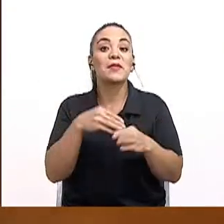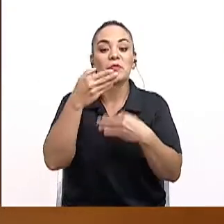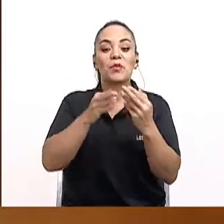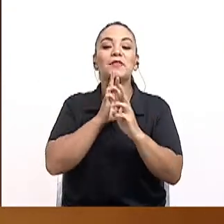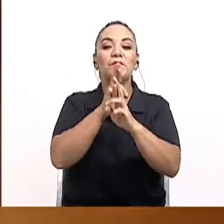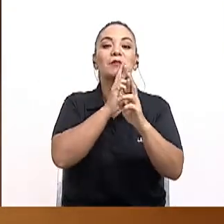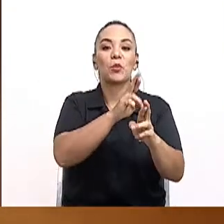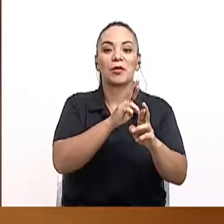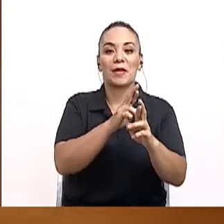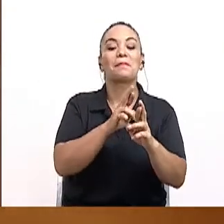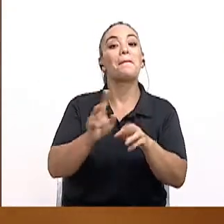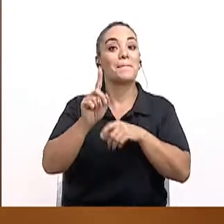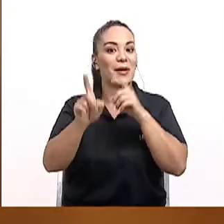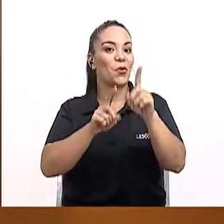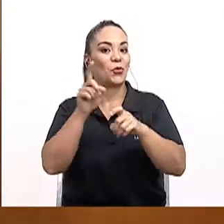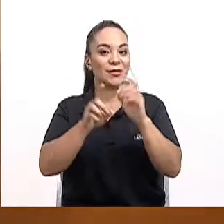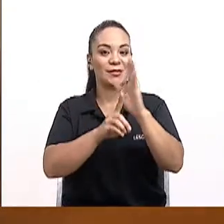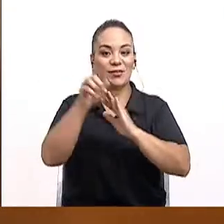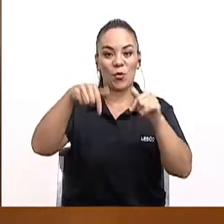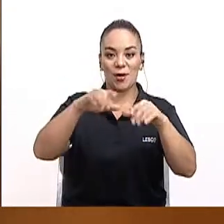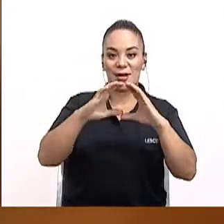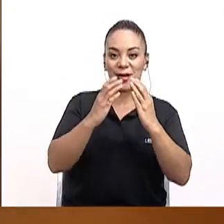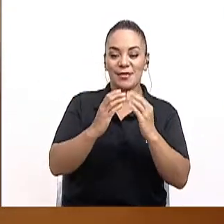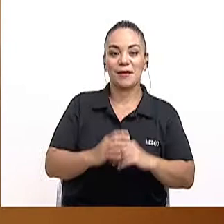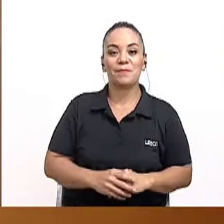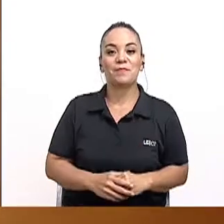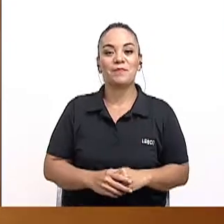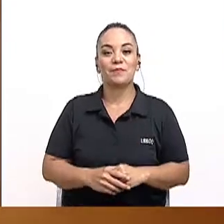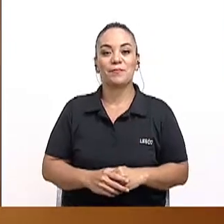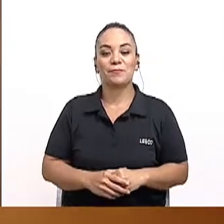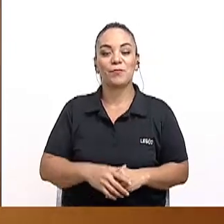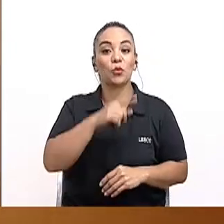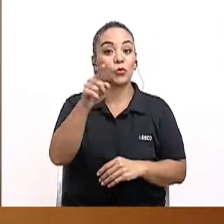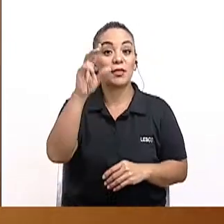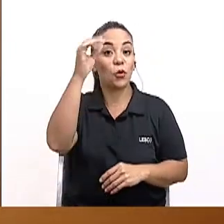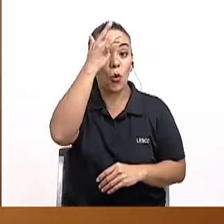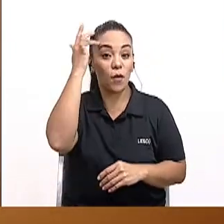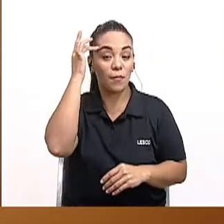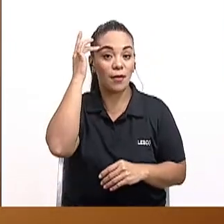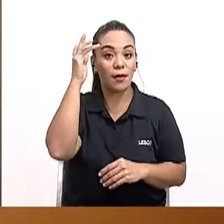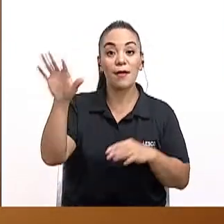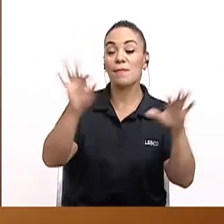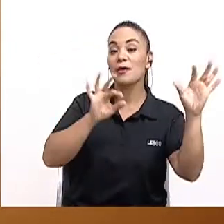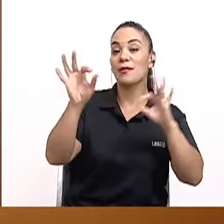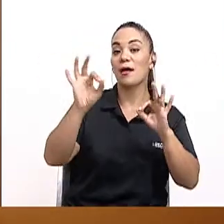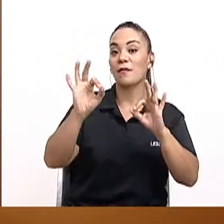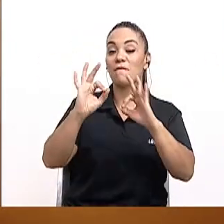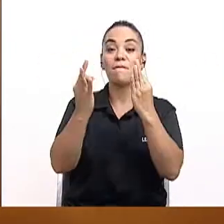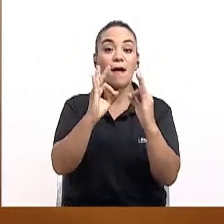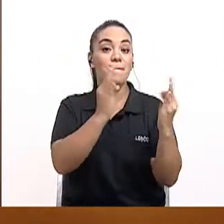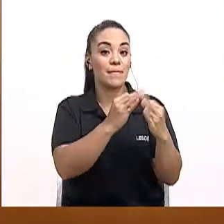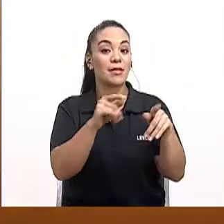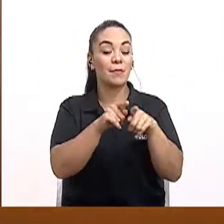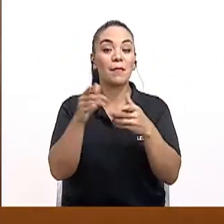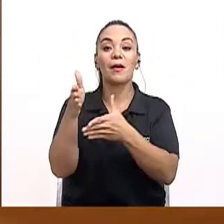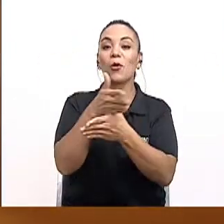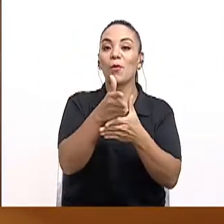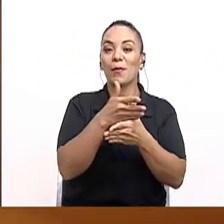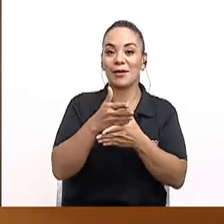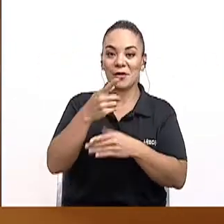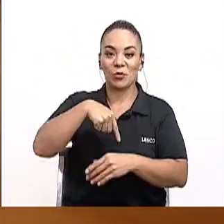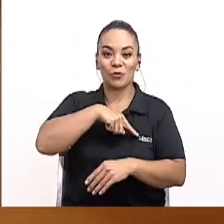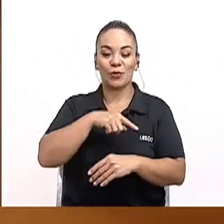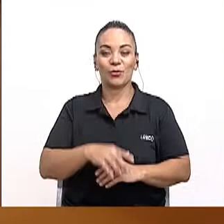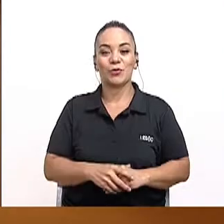que estaremos desarrollando en esta clase. No olvide invitar a sus familiares para que también compartan con